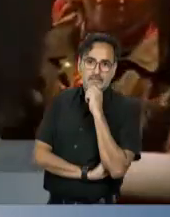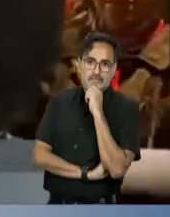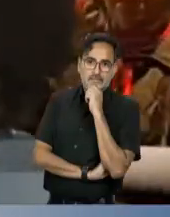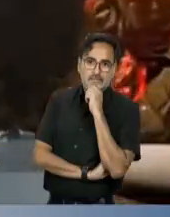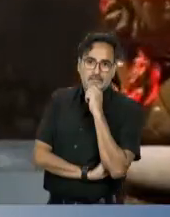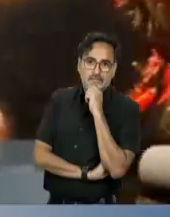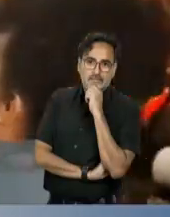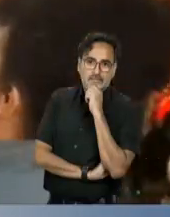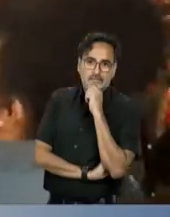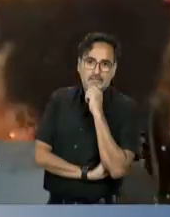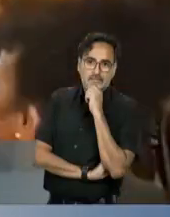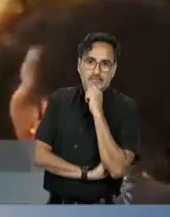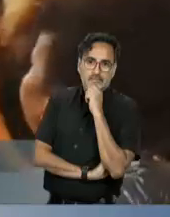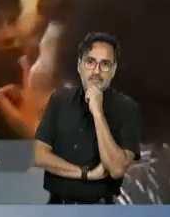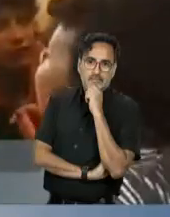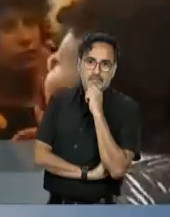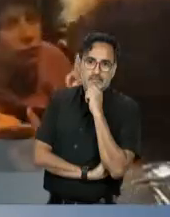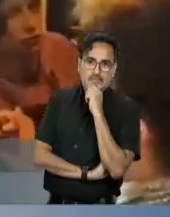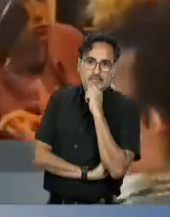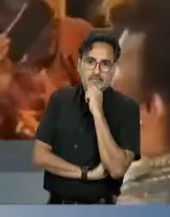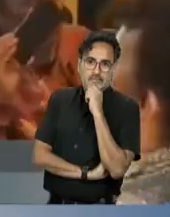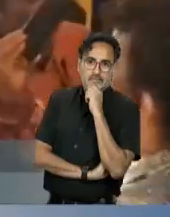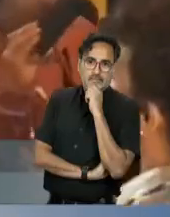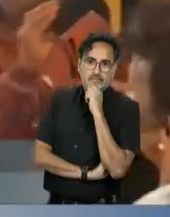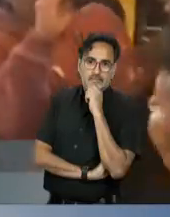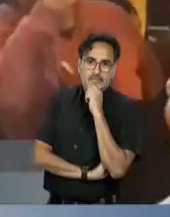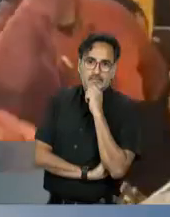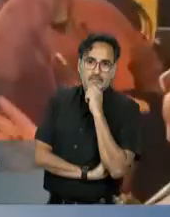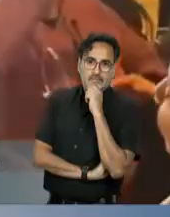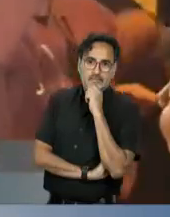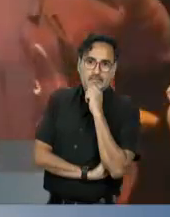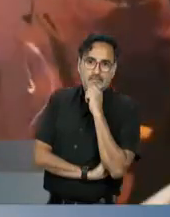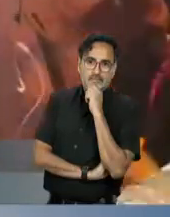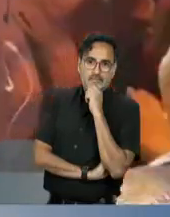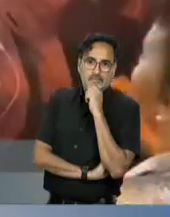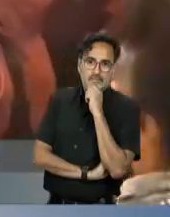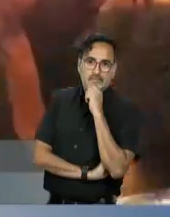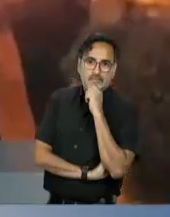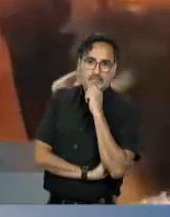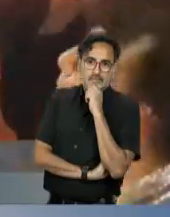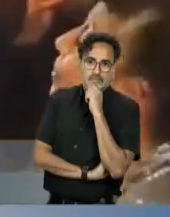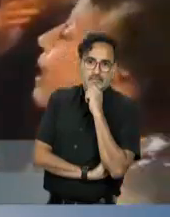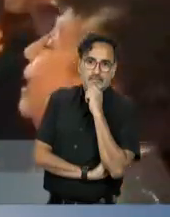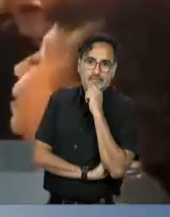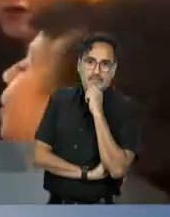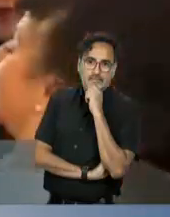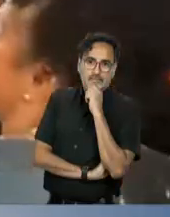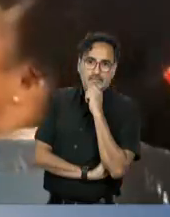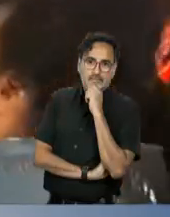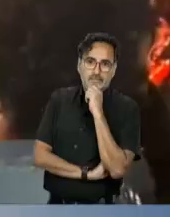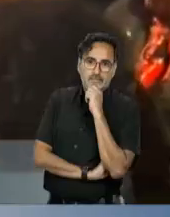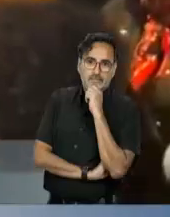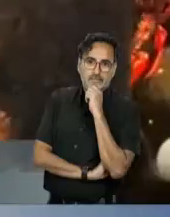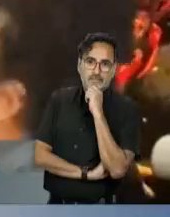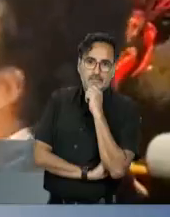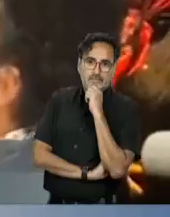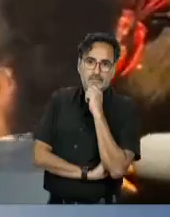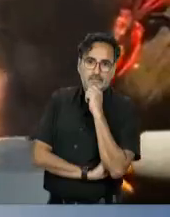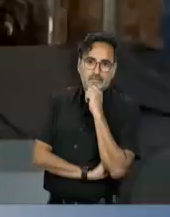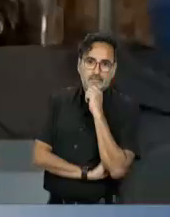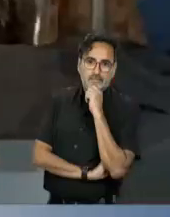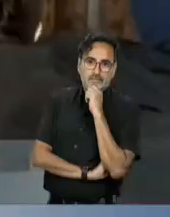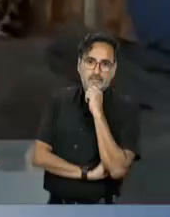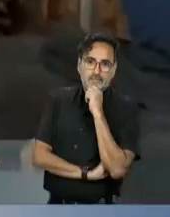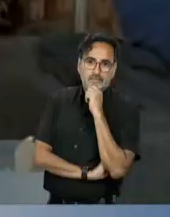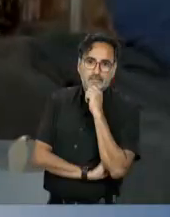las cenizas de Cecilia serán esparcidas en su natal Tomé, donde, recordemos, se declaró duelo comunal de 3 días.